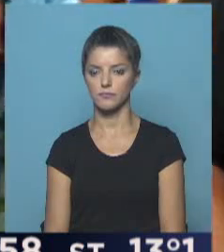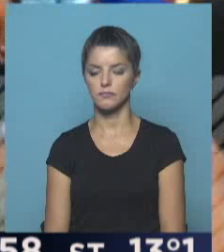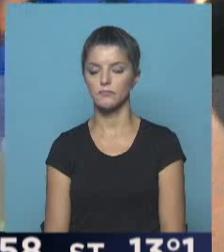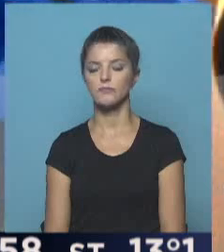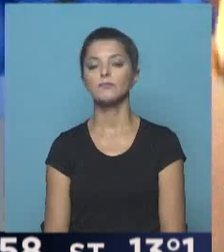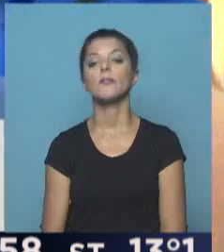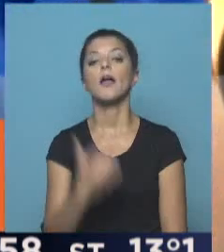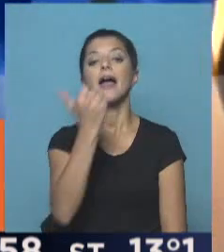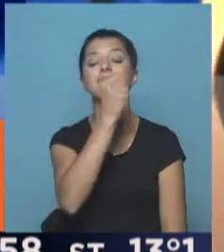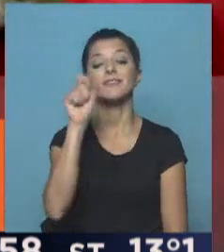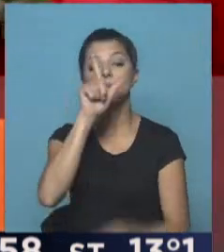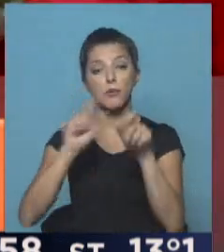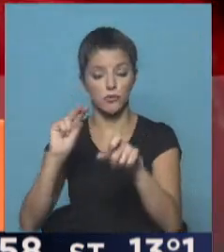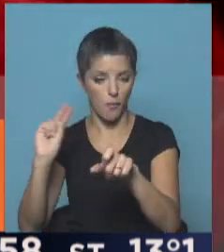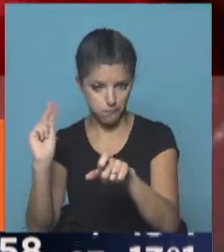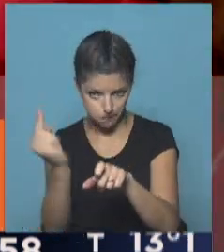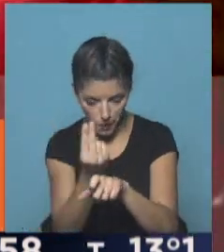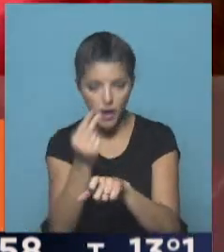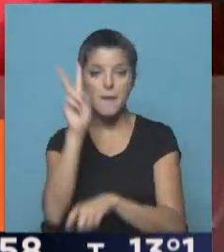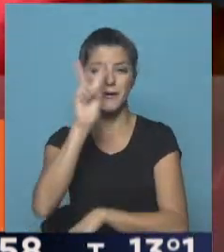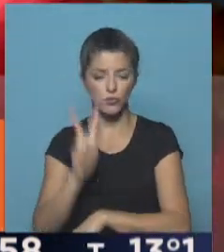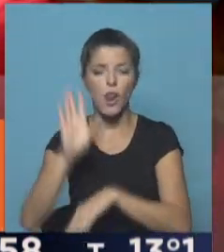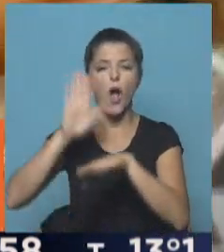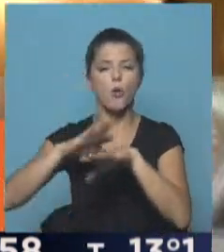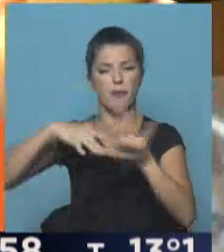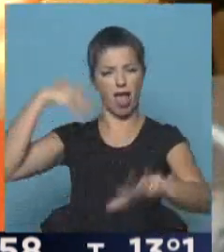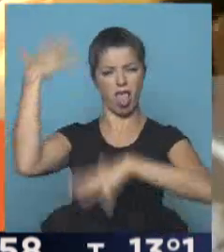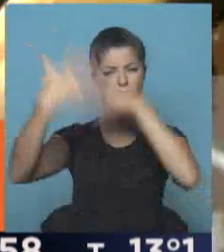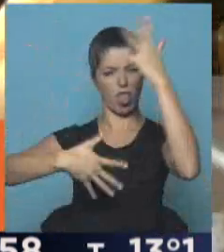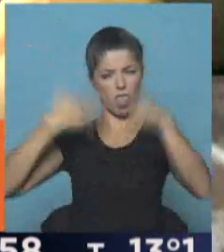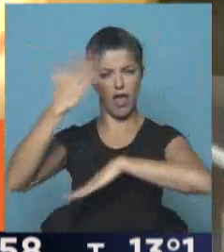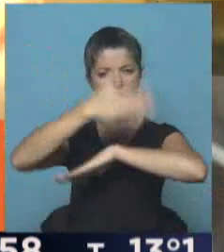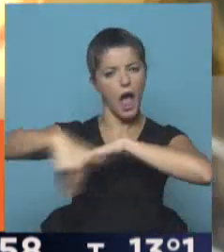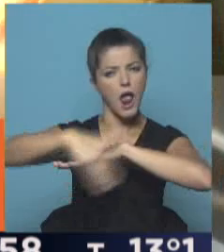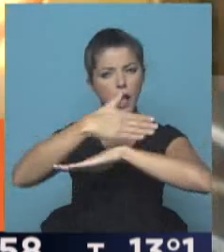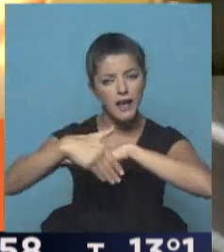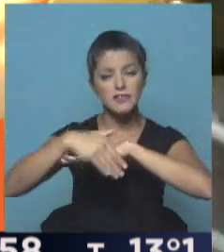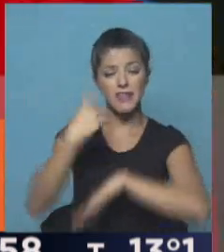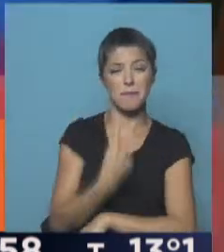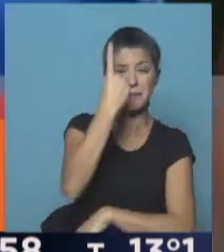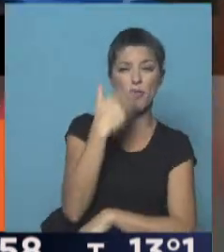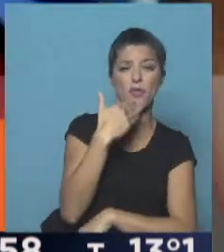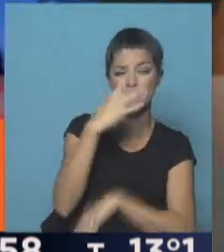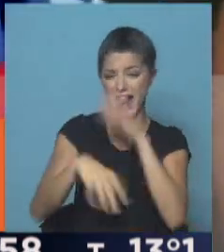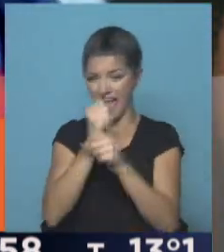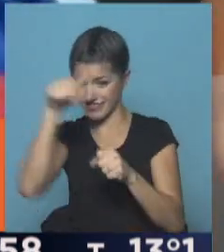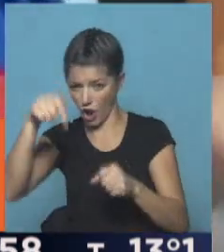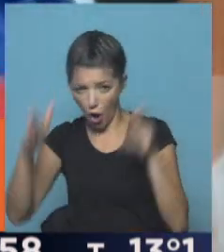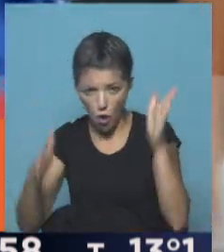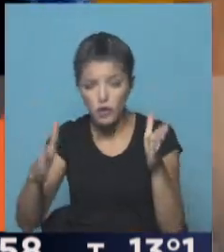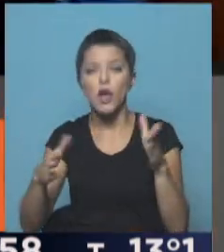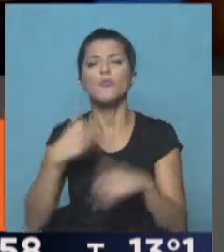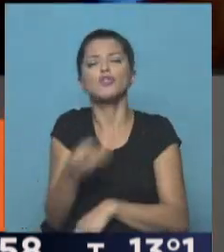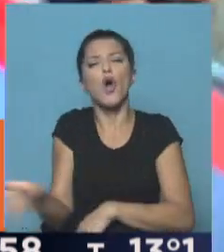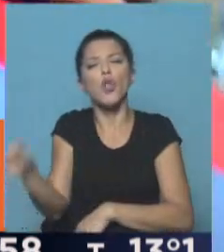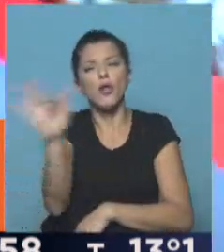Unas 60 personas ya murieron en Venezuela por la violencia que se registra en las calles desde el 1 de abril, con manifestaciones diarias